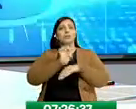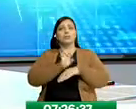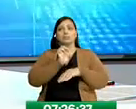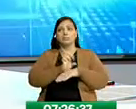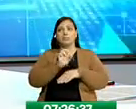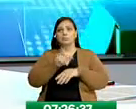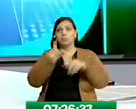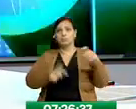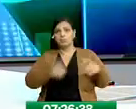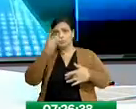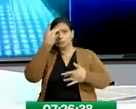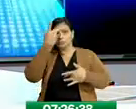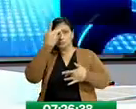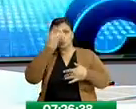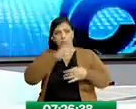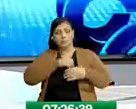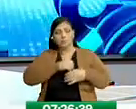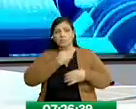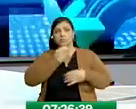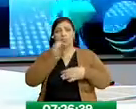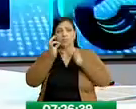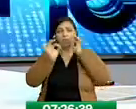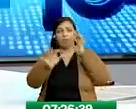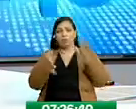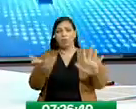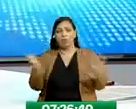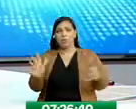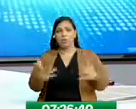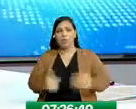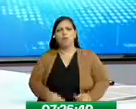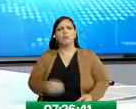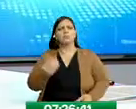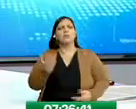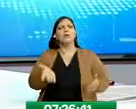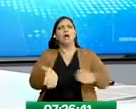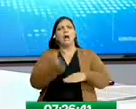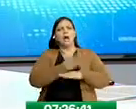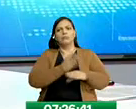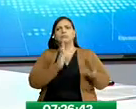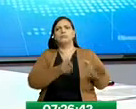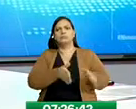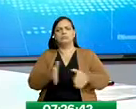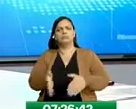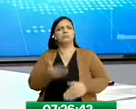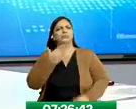ni sospechosos. Nuestro compañero Carlos Julio Burumendi aquí con el detalle.